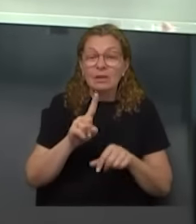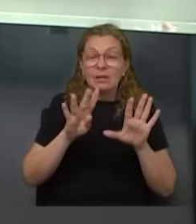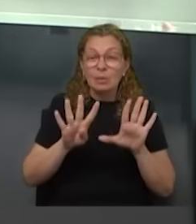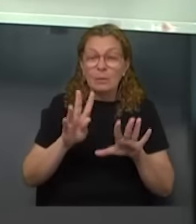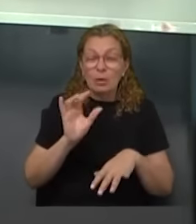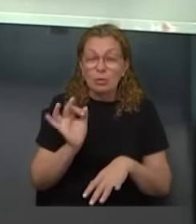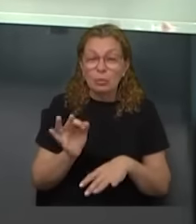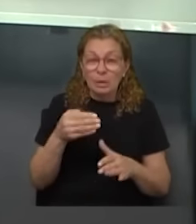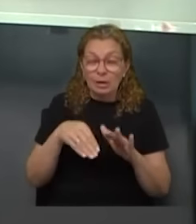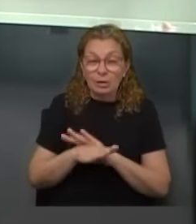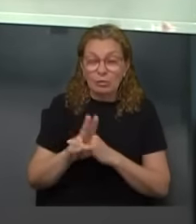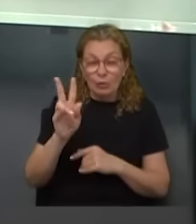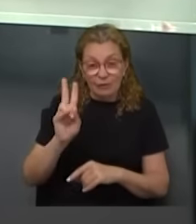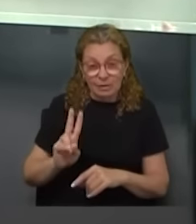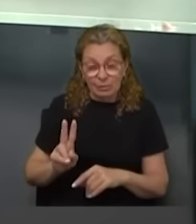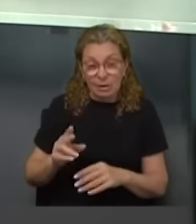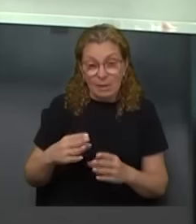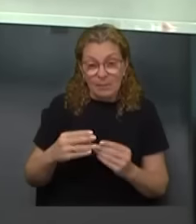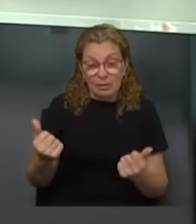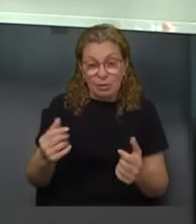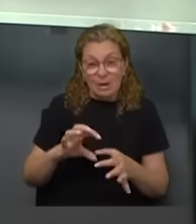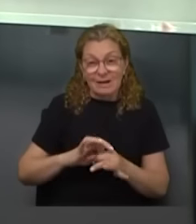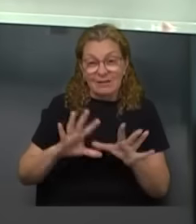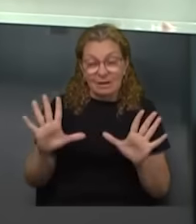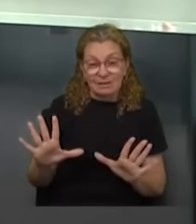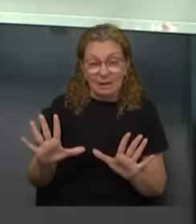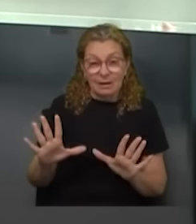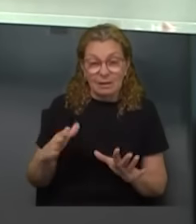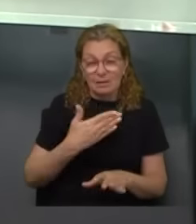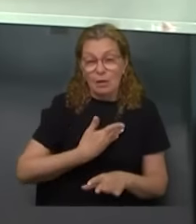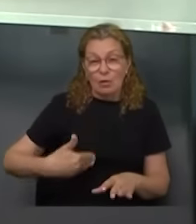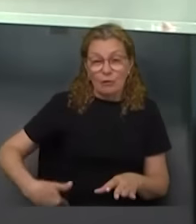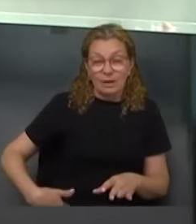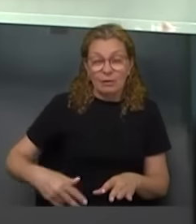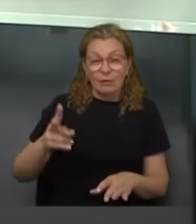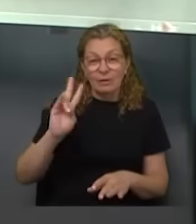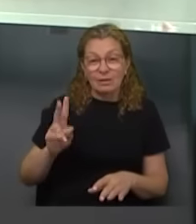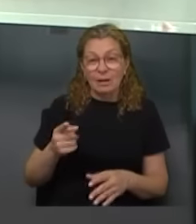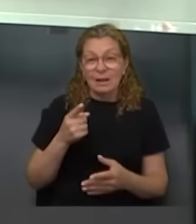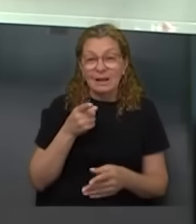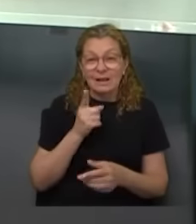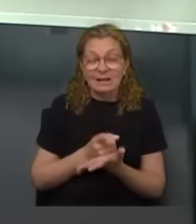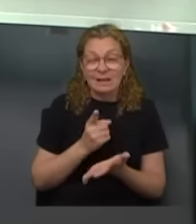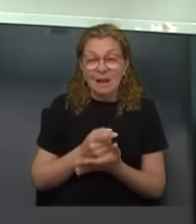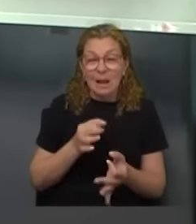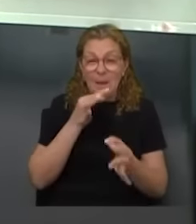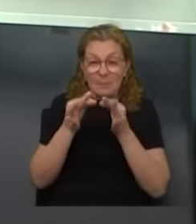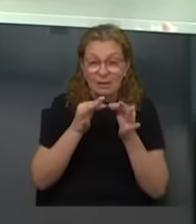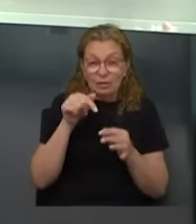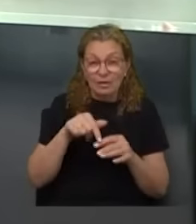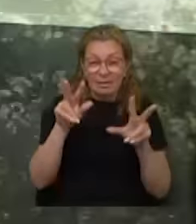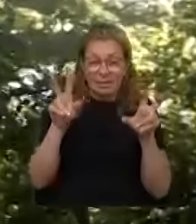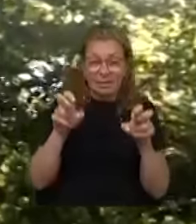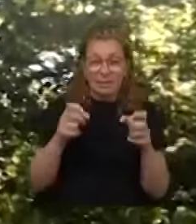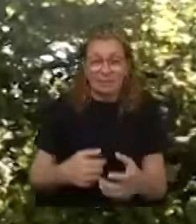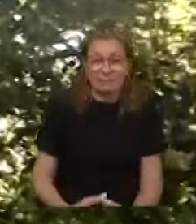octubre cuando ingresó a Venezuela perdió su libertad a manos del gobierno de ese país y exige explicaciones Sobre el